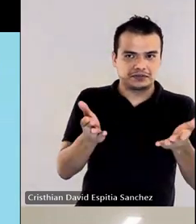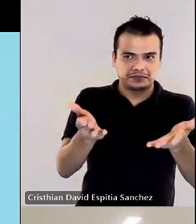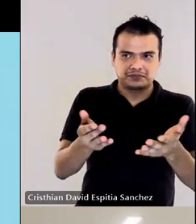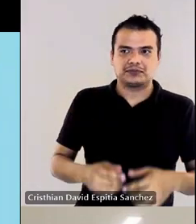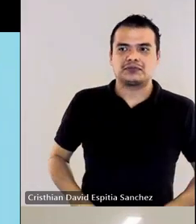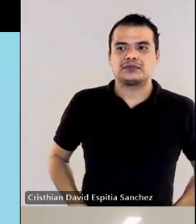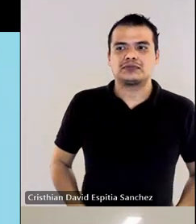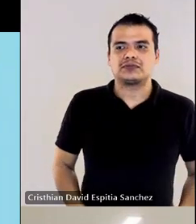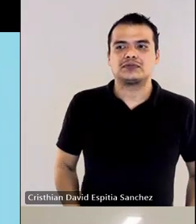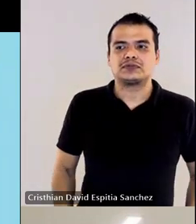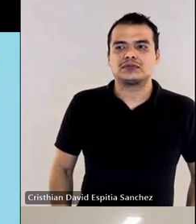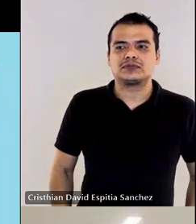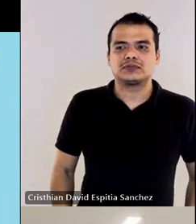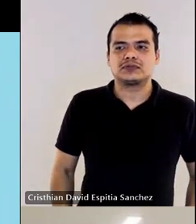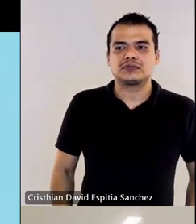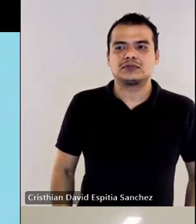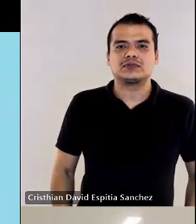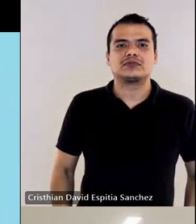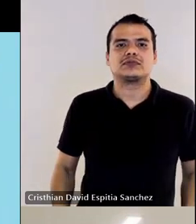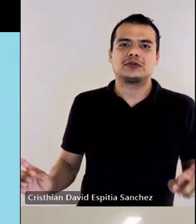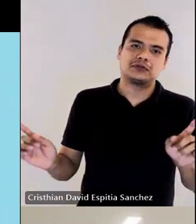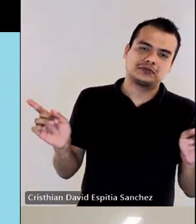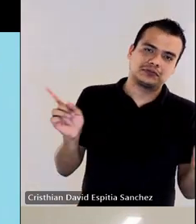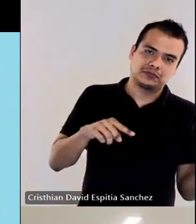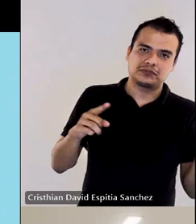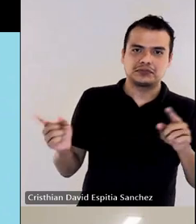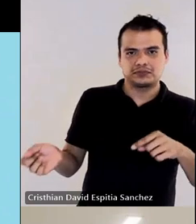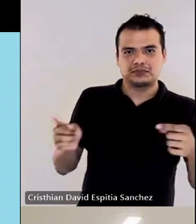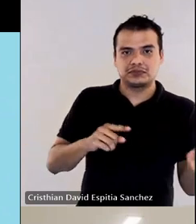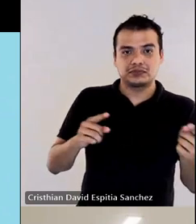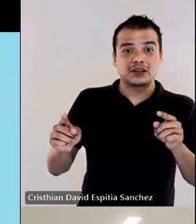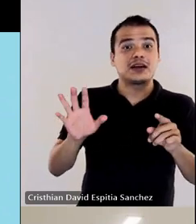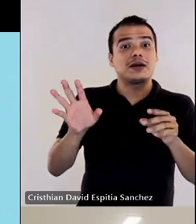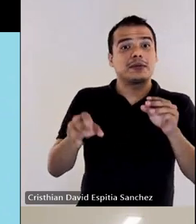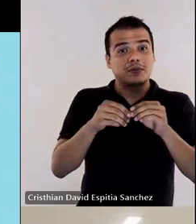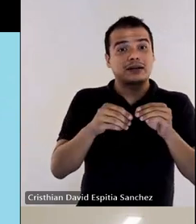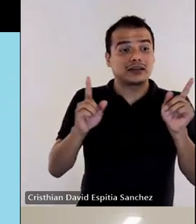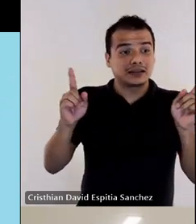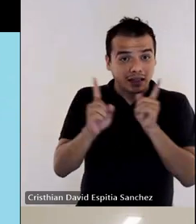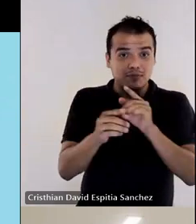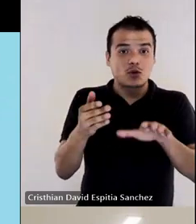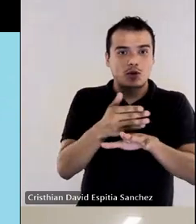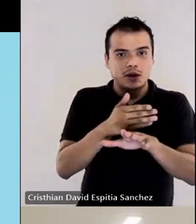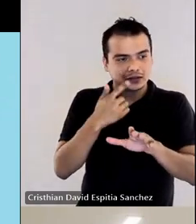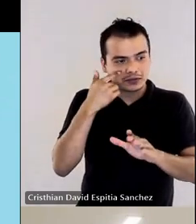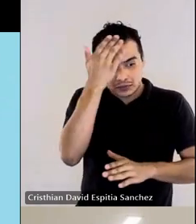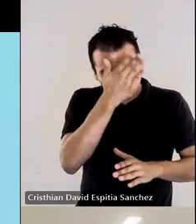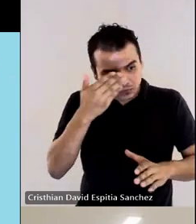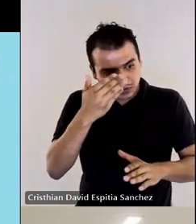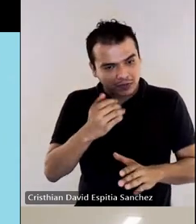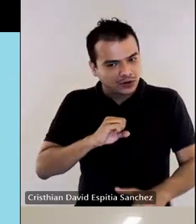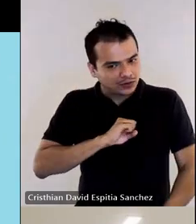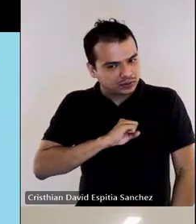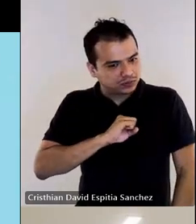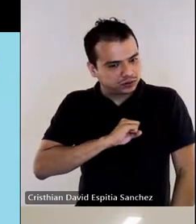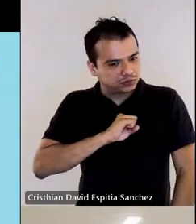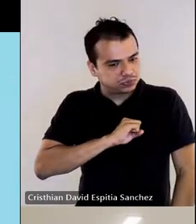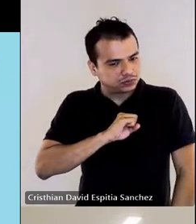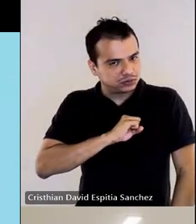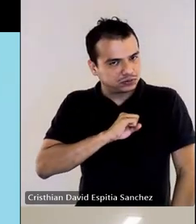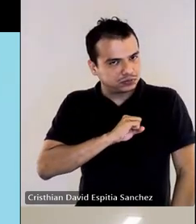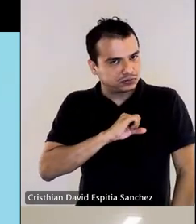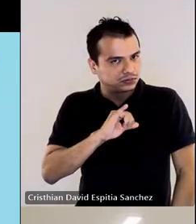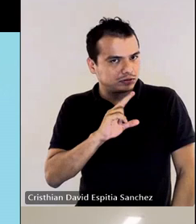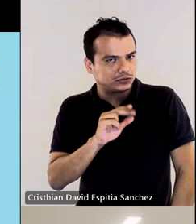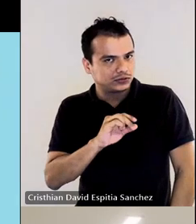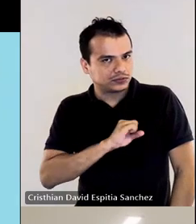Entonces, cada 2 minutos se está revisando si hay nuevamente signos indirectos de retorno a la circulación, como